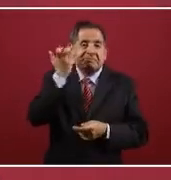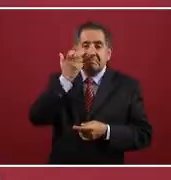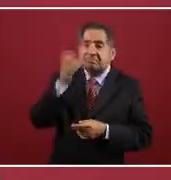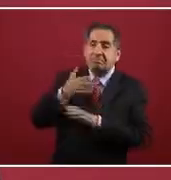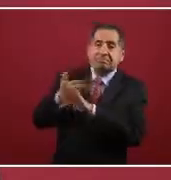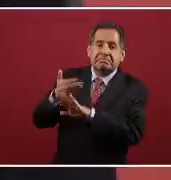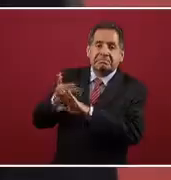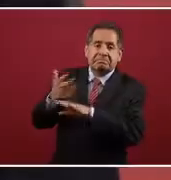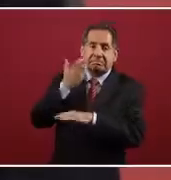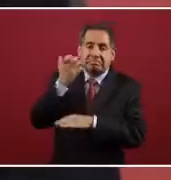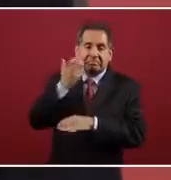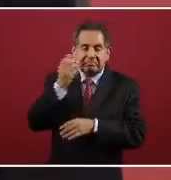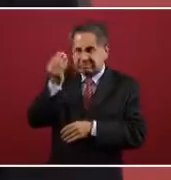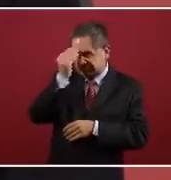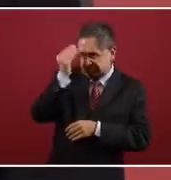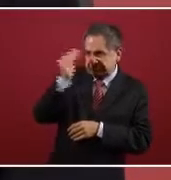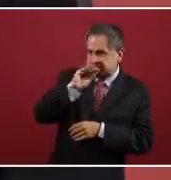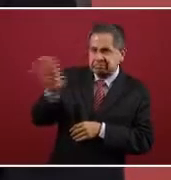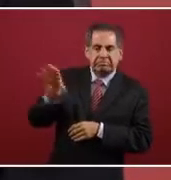el querer